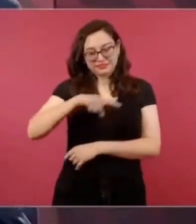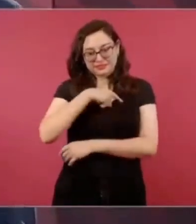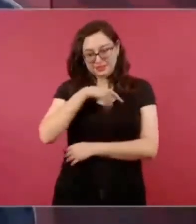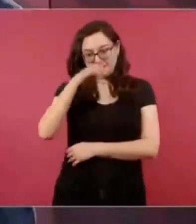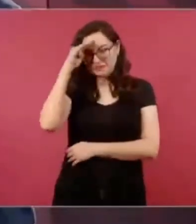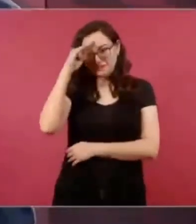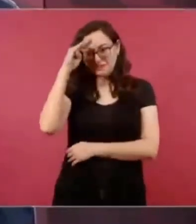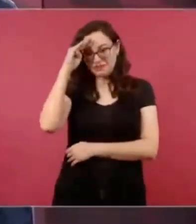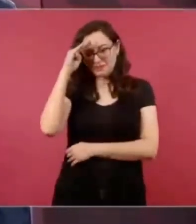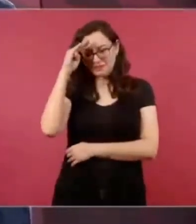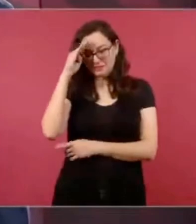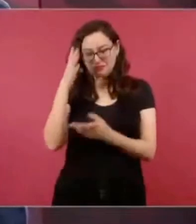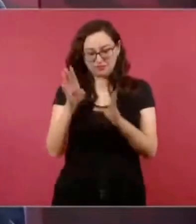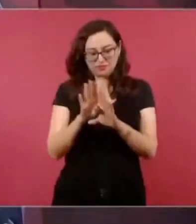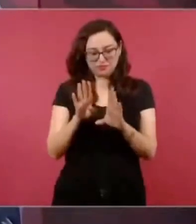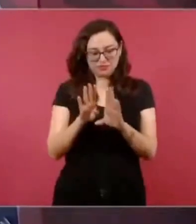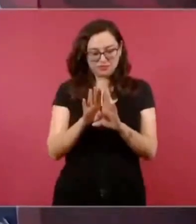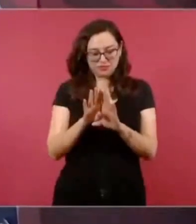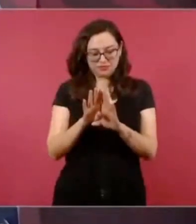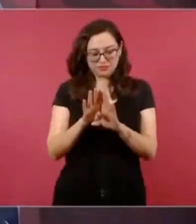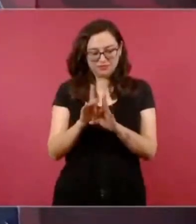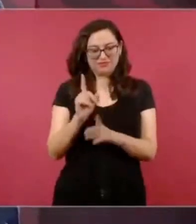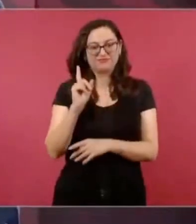Se redujo el cobro